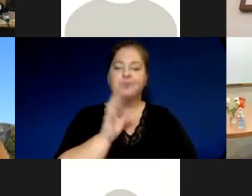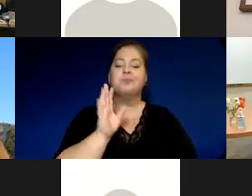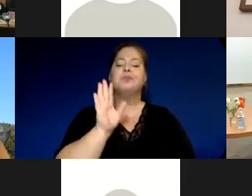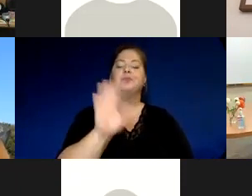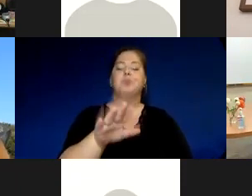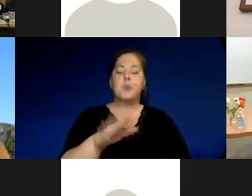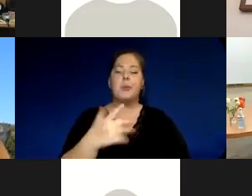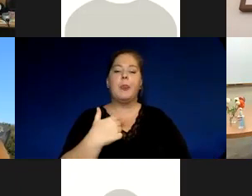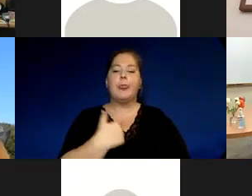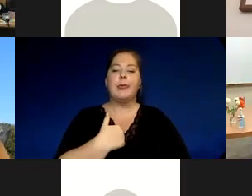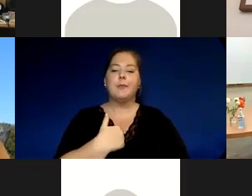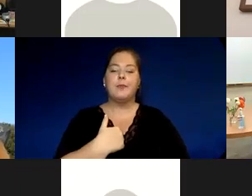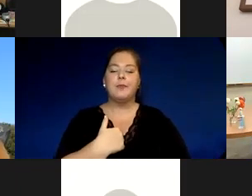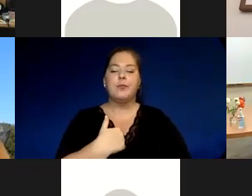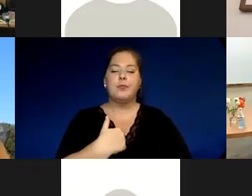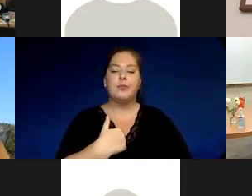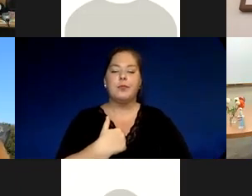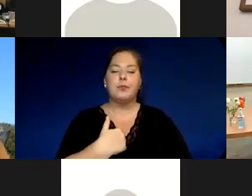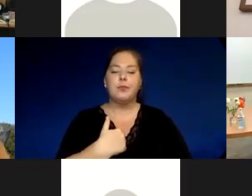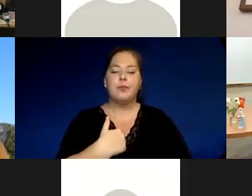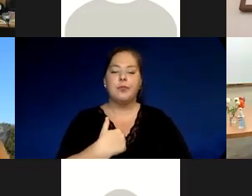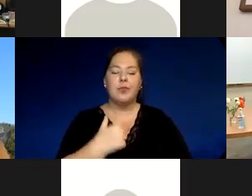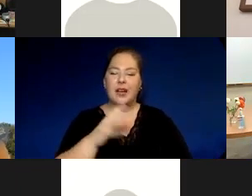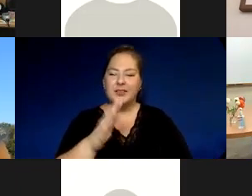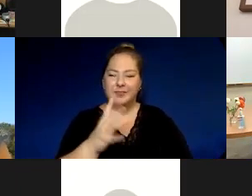El sonido no está bien, se está cortando la llamada.